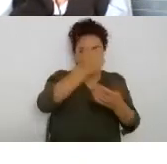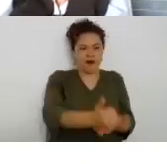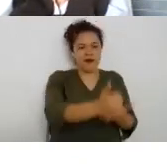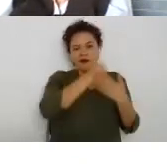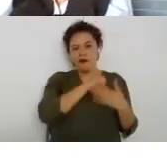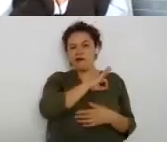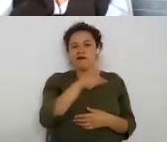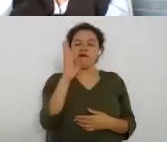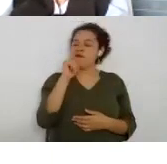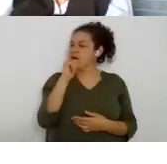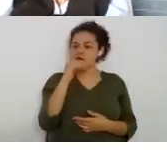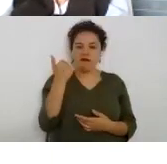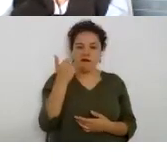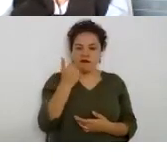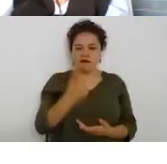con la camilla.